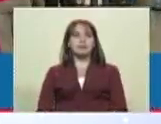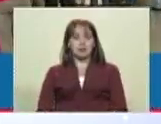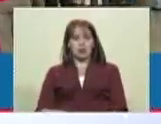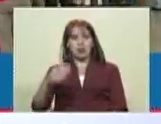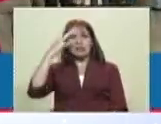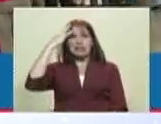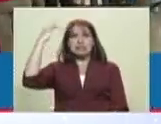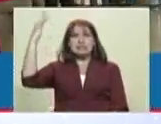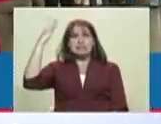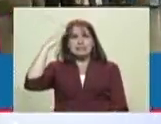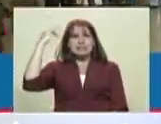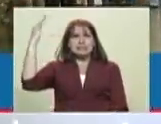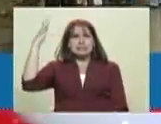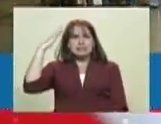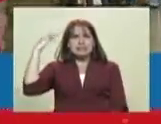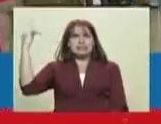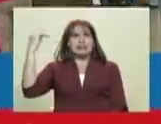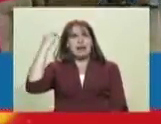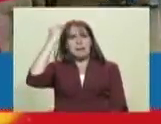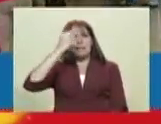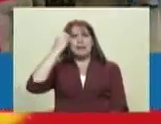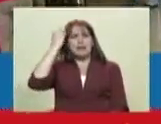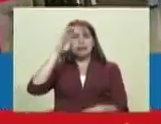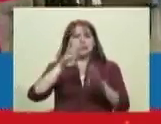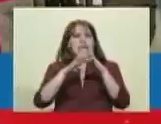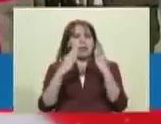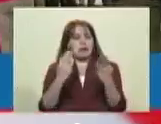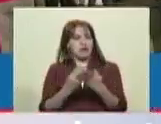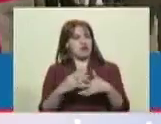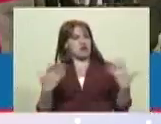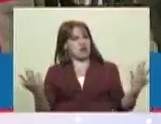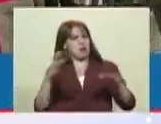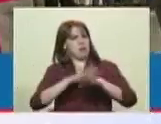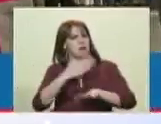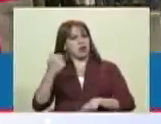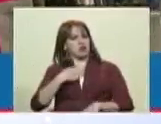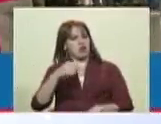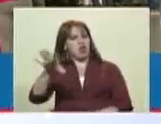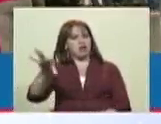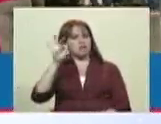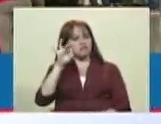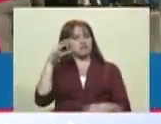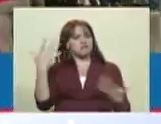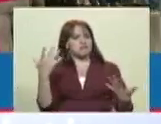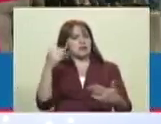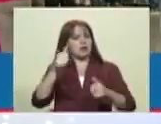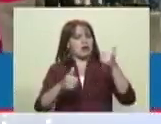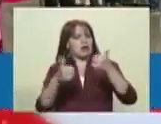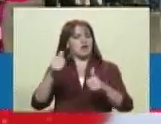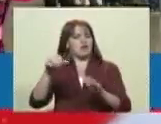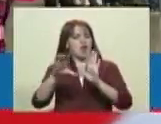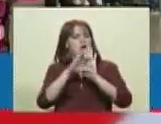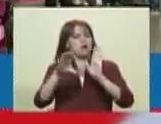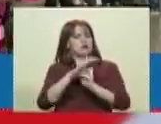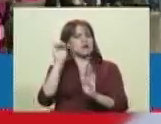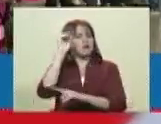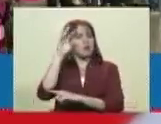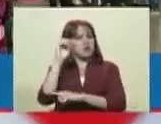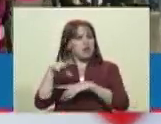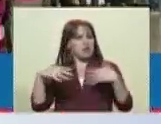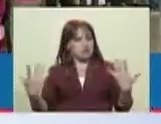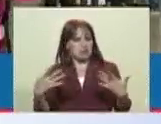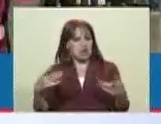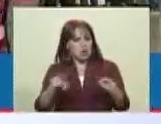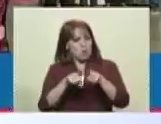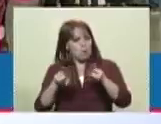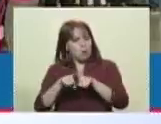Yo me imagino que en el mundo habrá personas que dirán, "Bueno, ¿y por qué yo no puedo escoger a mis constituyentes?" Como lo